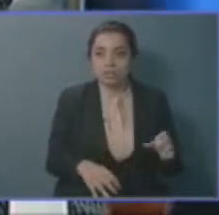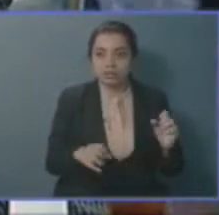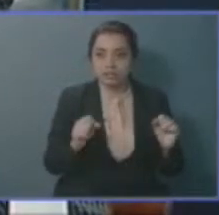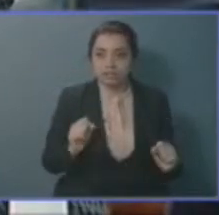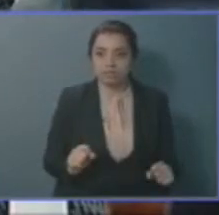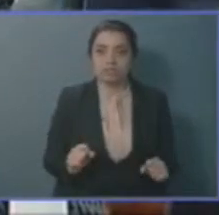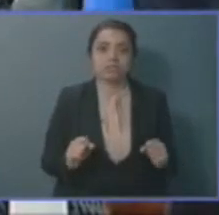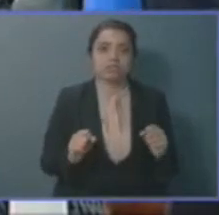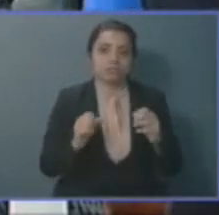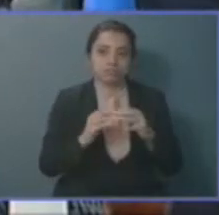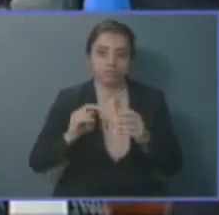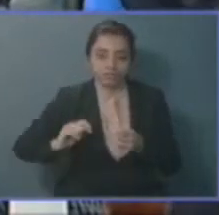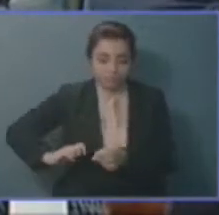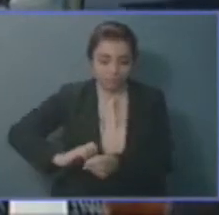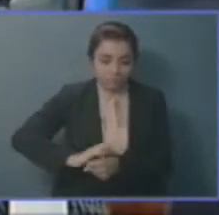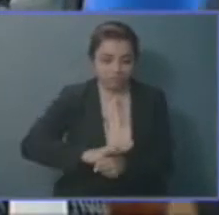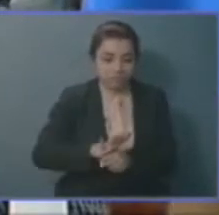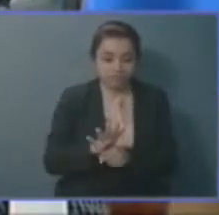pandemia.